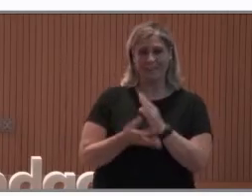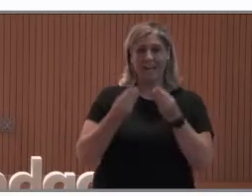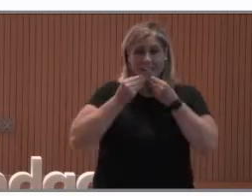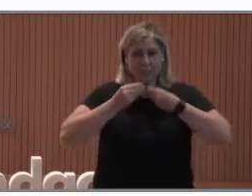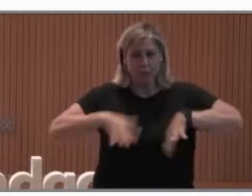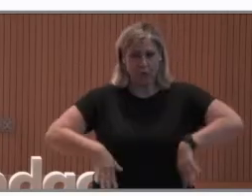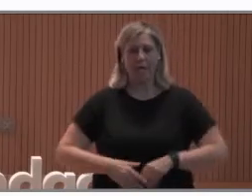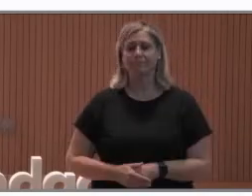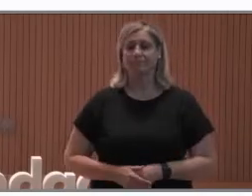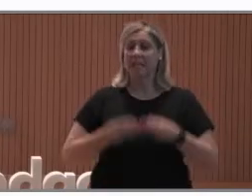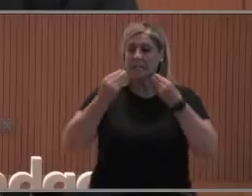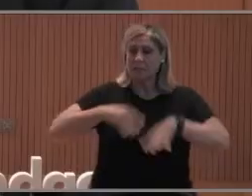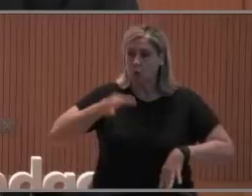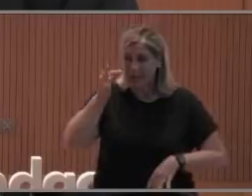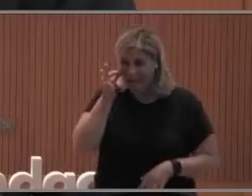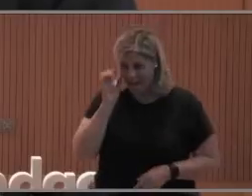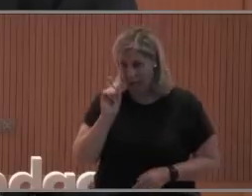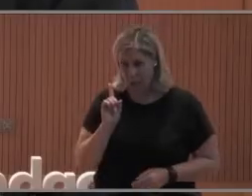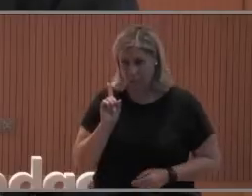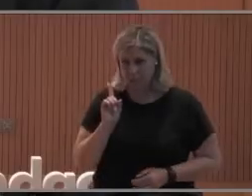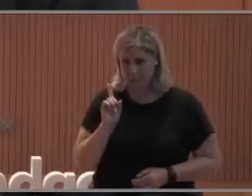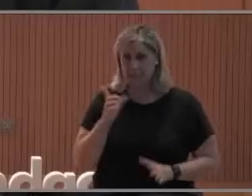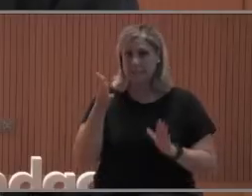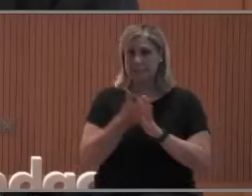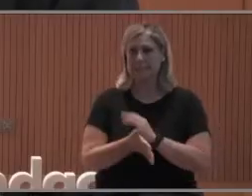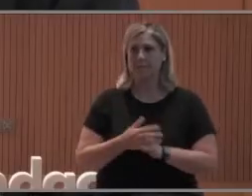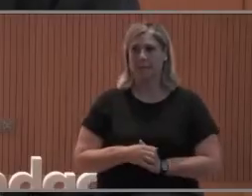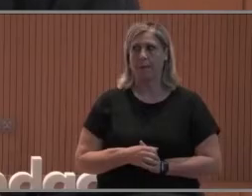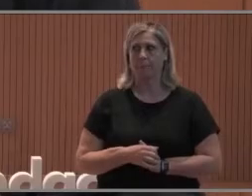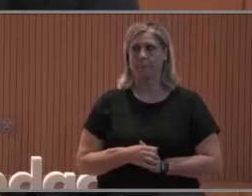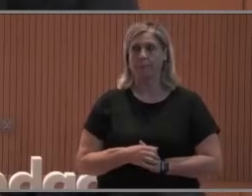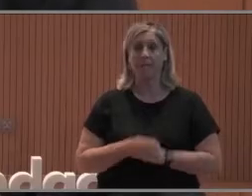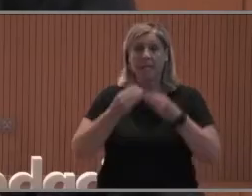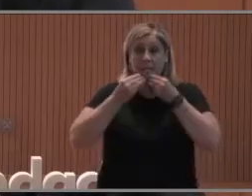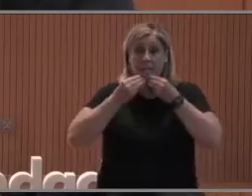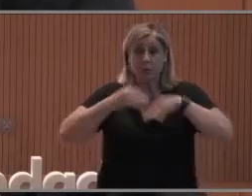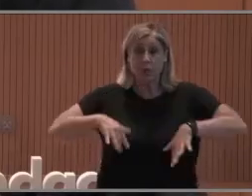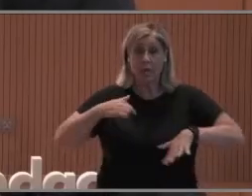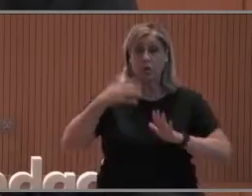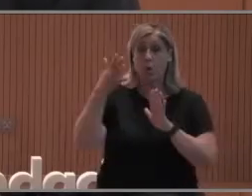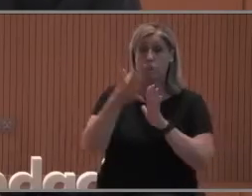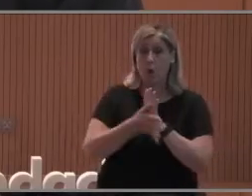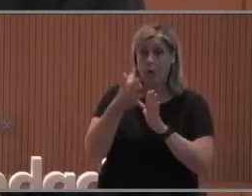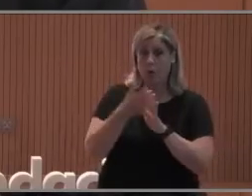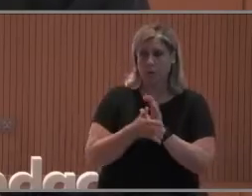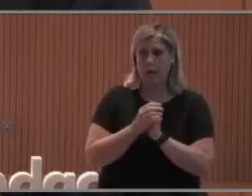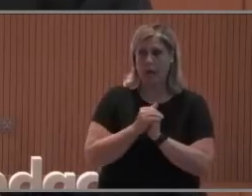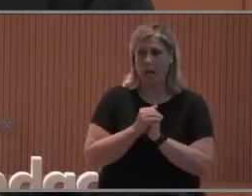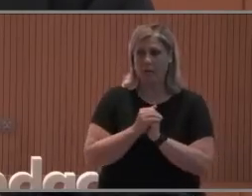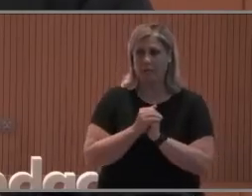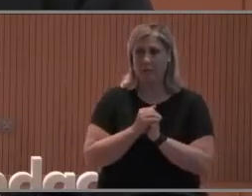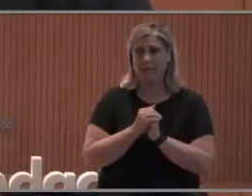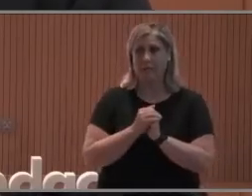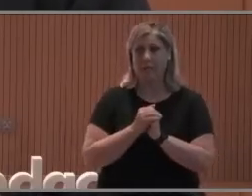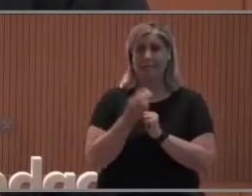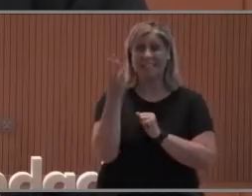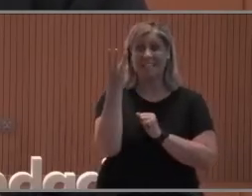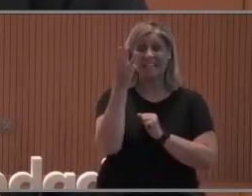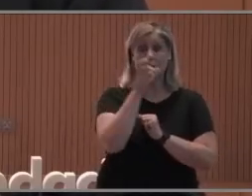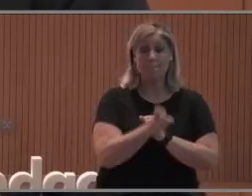historia que es real, ¿eh? Quiero decir que la historia que les voy a contar de 3